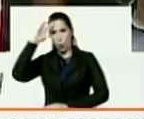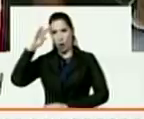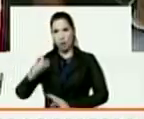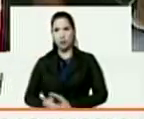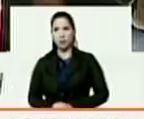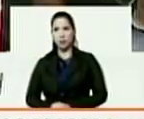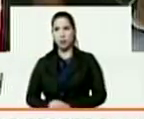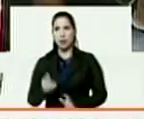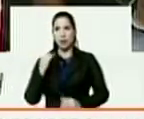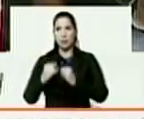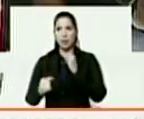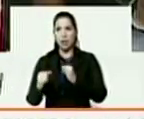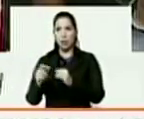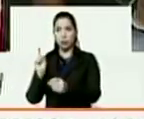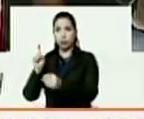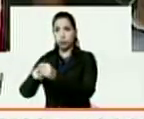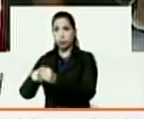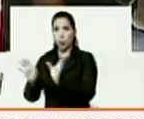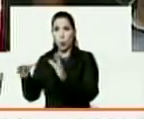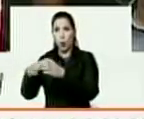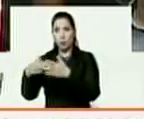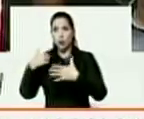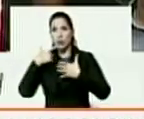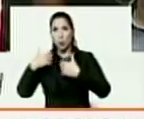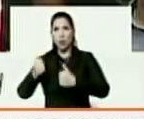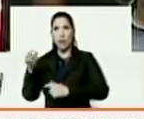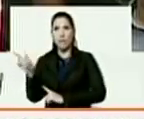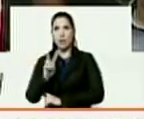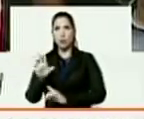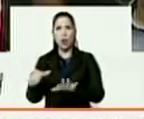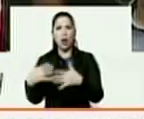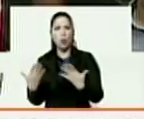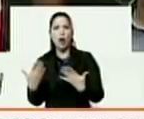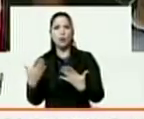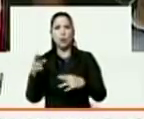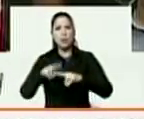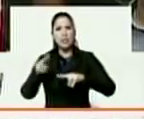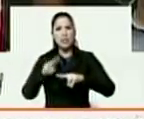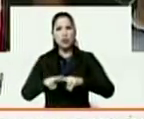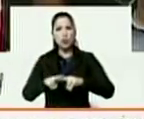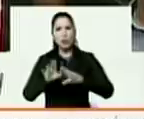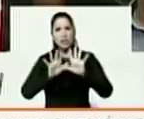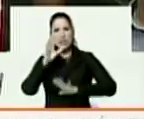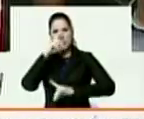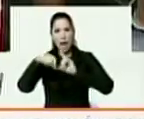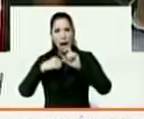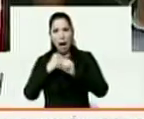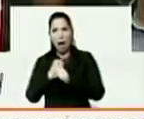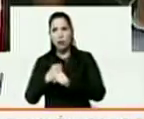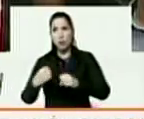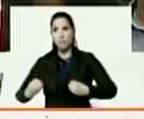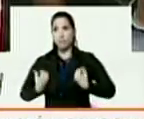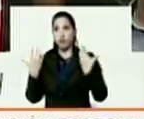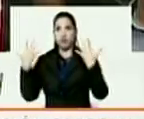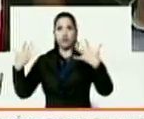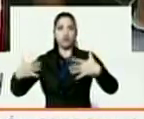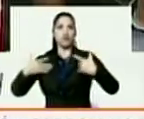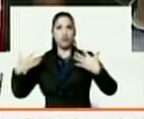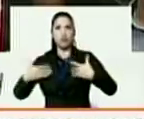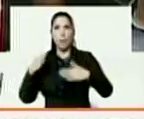terminaron en los cuerpos de seguridad de venezuela de cuando un niño de 15 años no ya no nosotros alegría porque